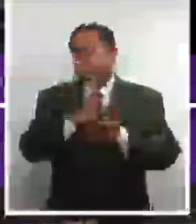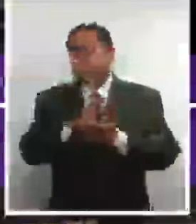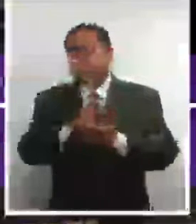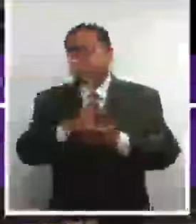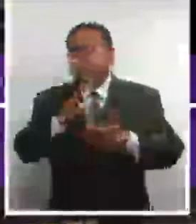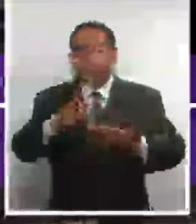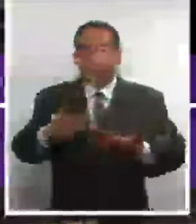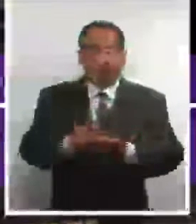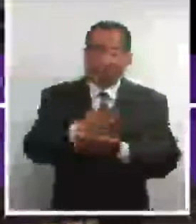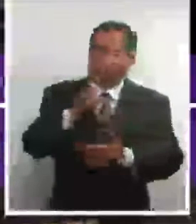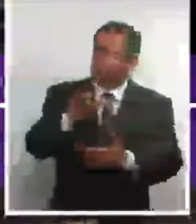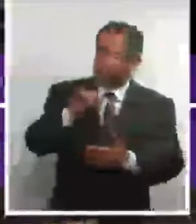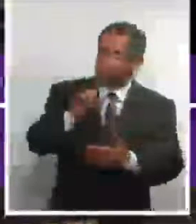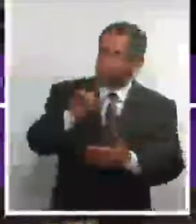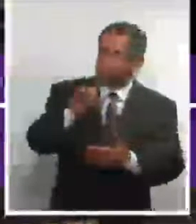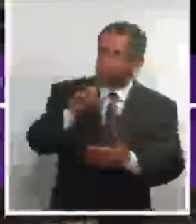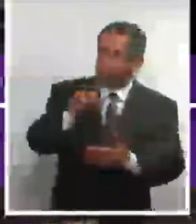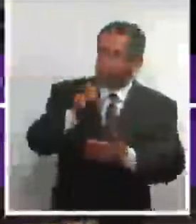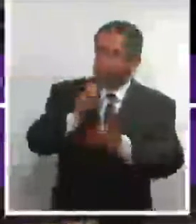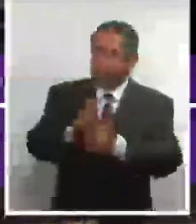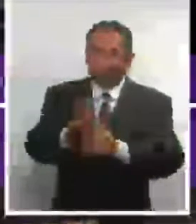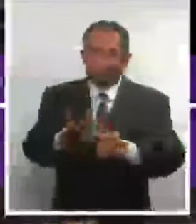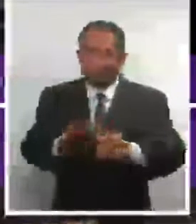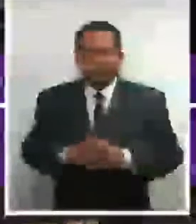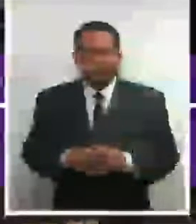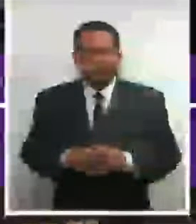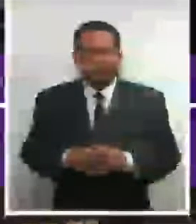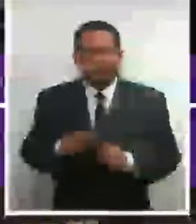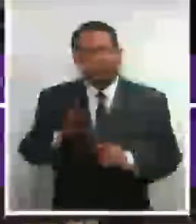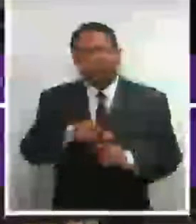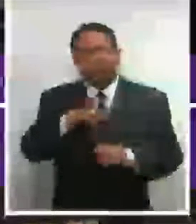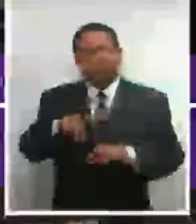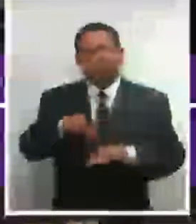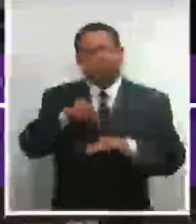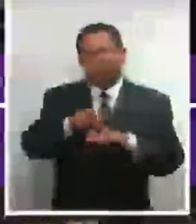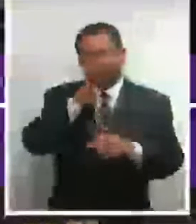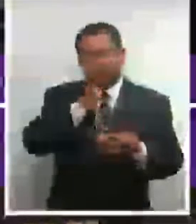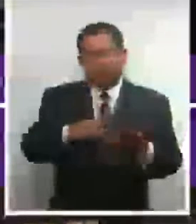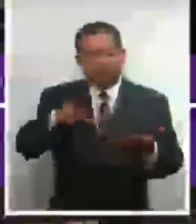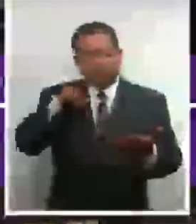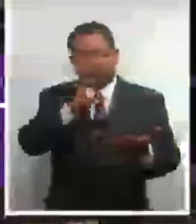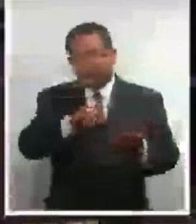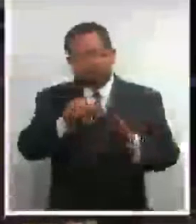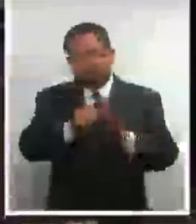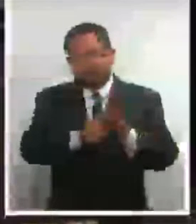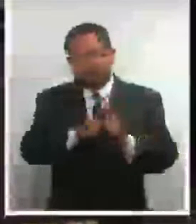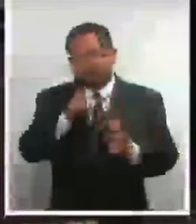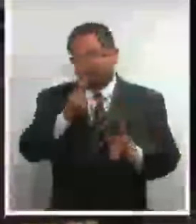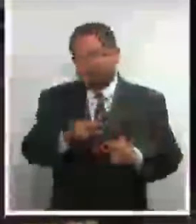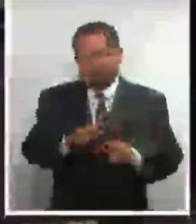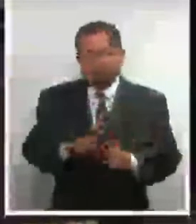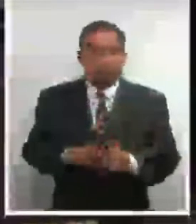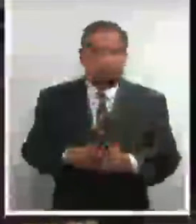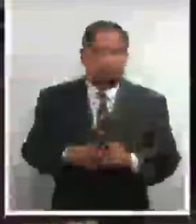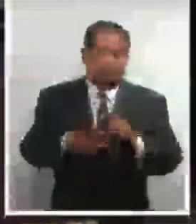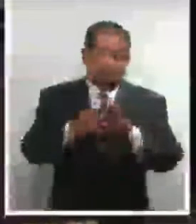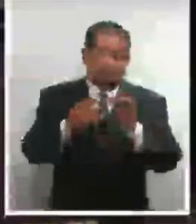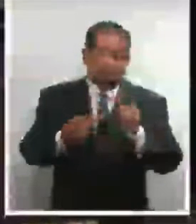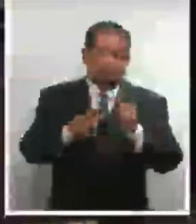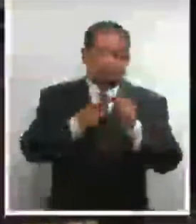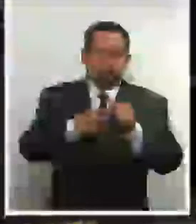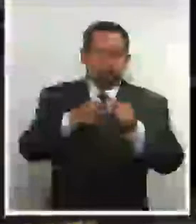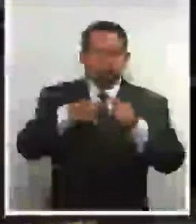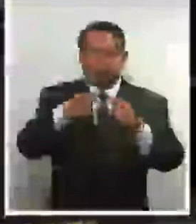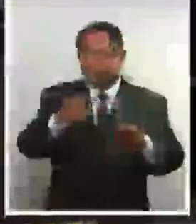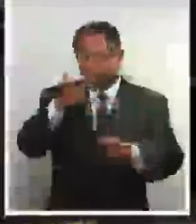los ciudadanos. ¿Por qué subo a hablar en contra del artículo? Dejen exponer mis